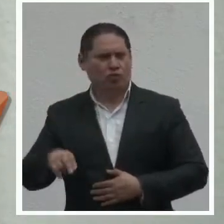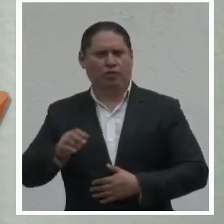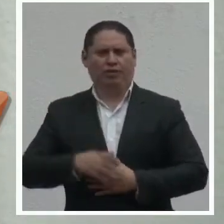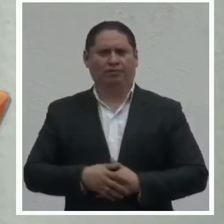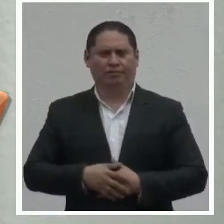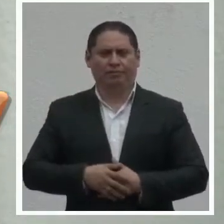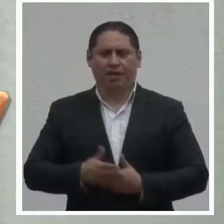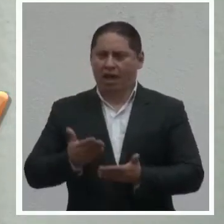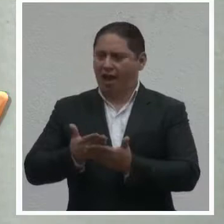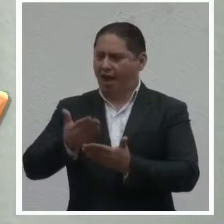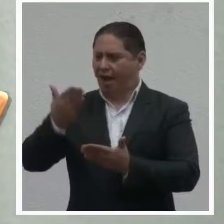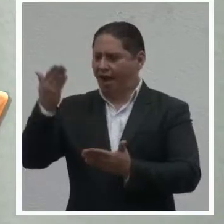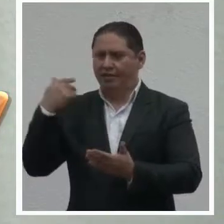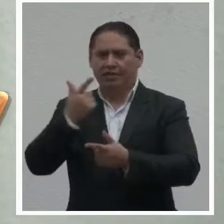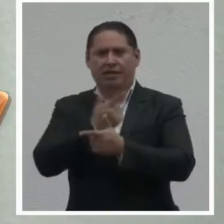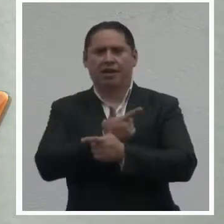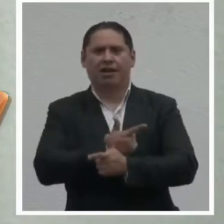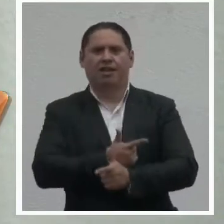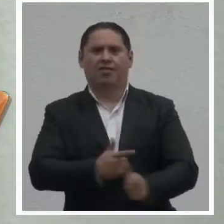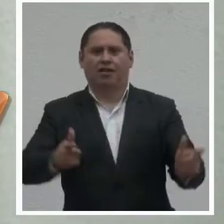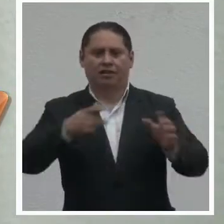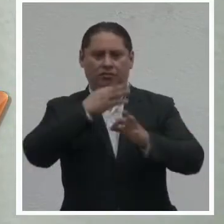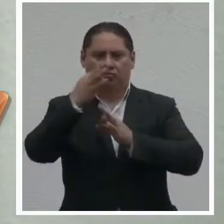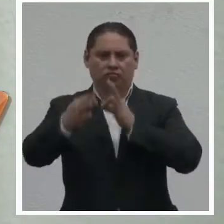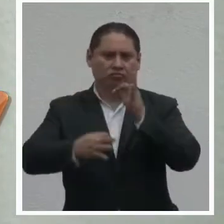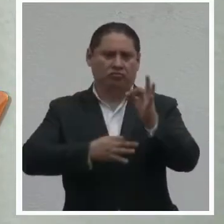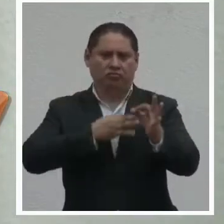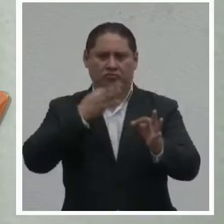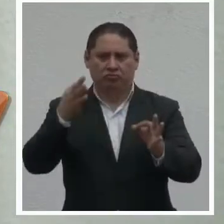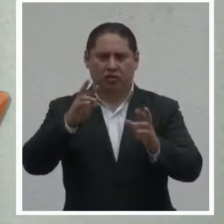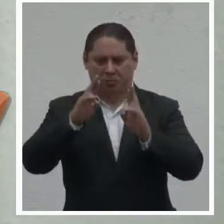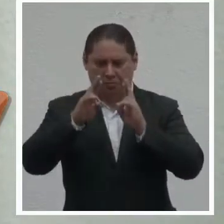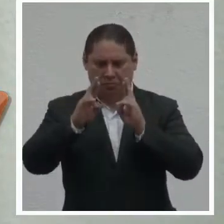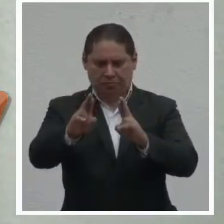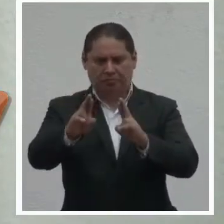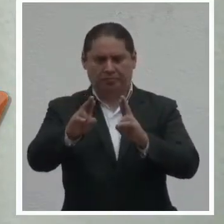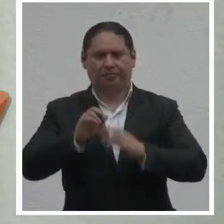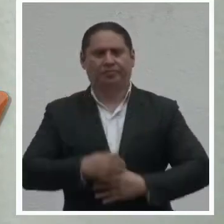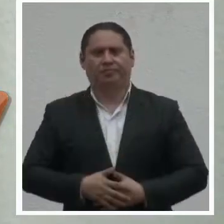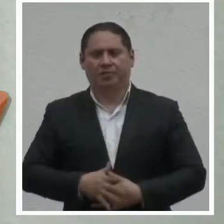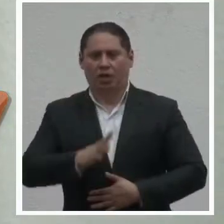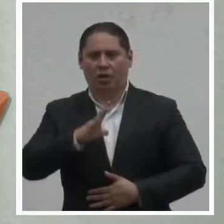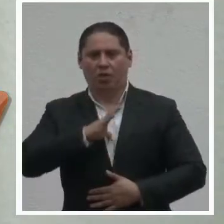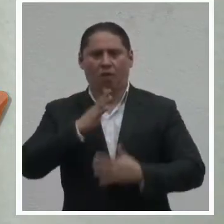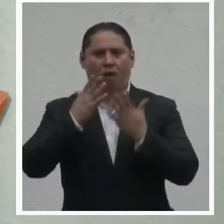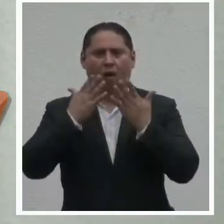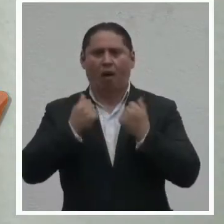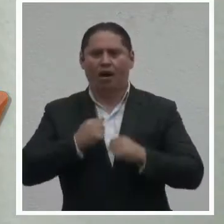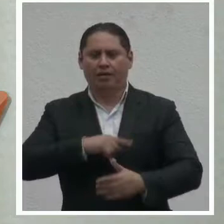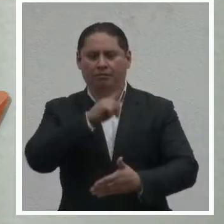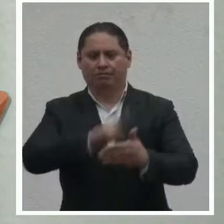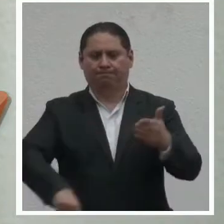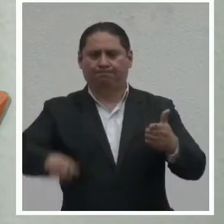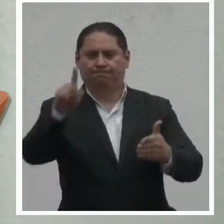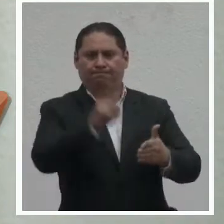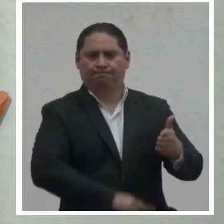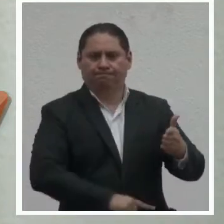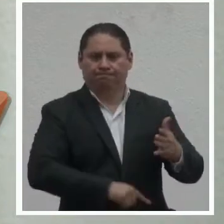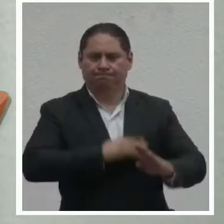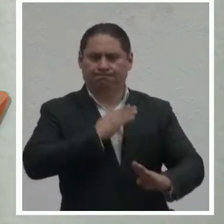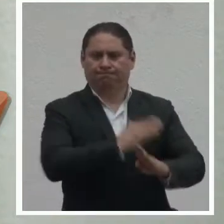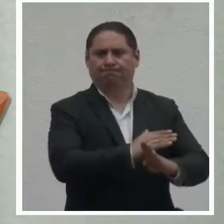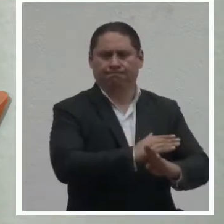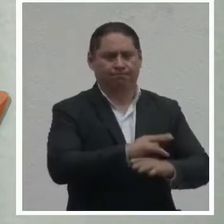como nunca antes la libertad de expresión se respeta, no hay censura de ninguna índole y que